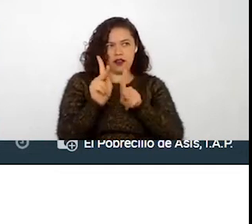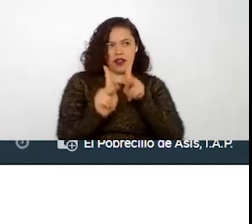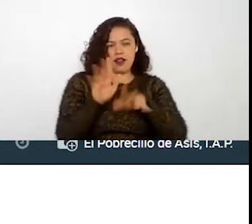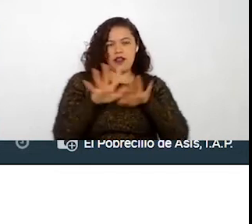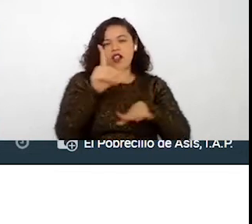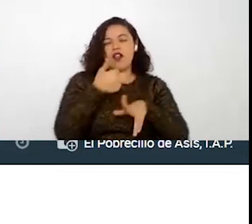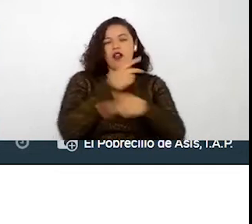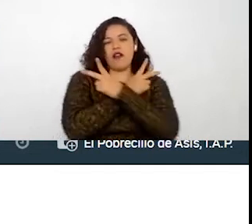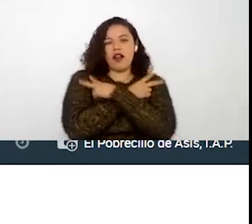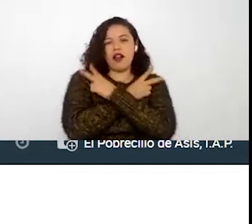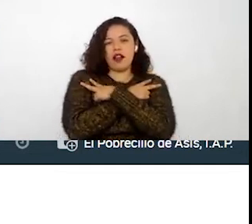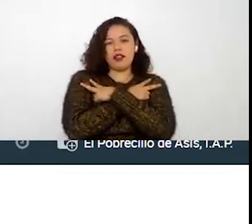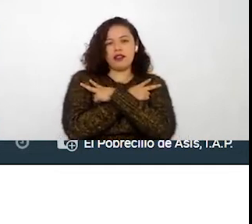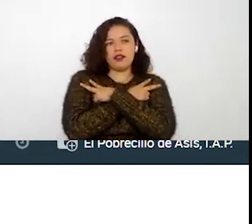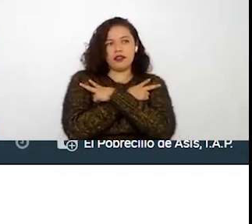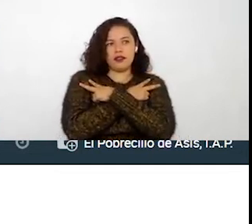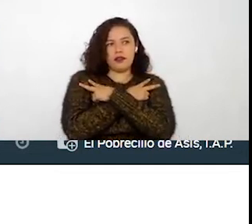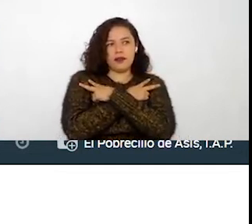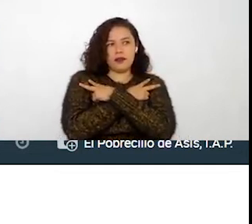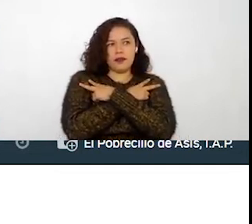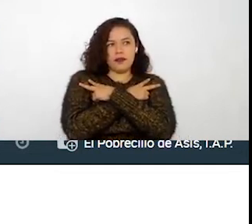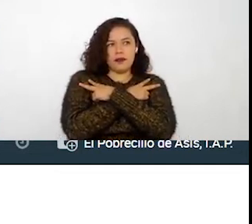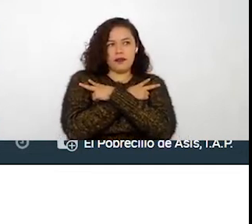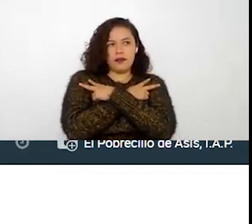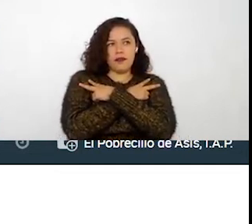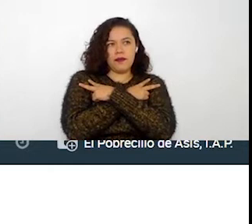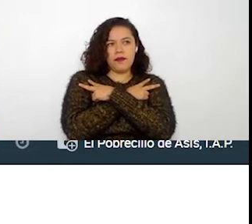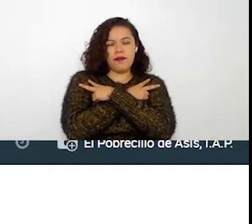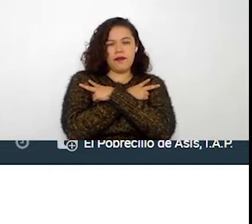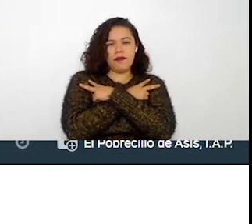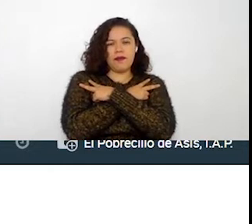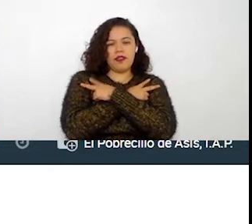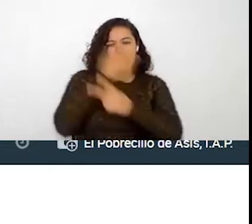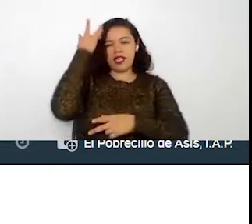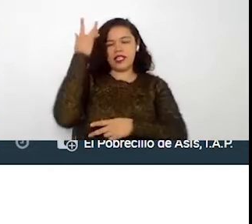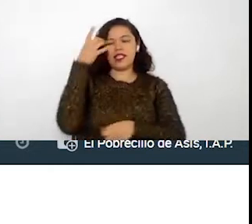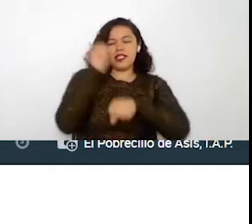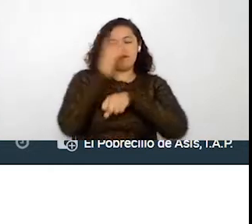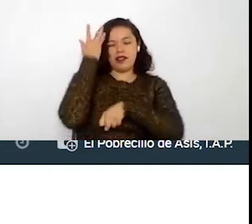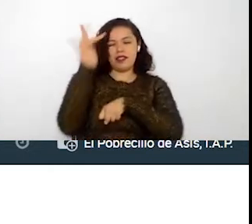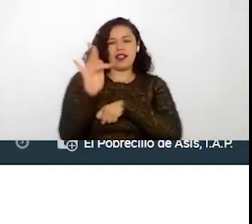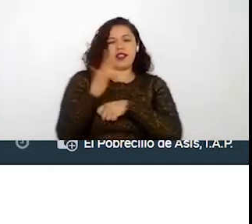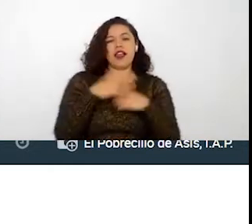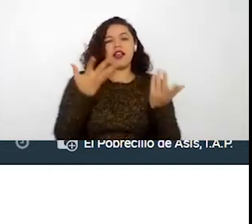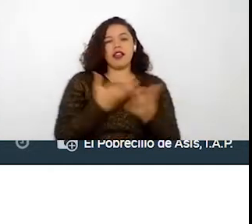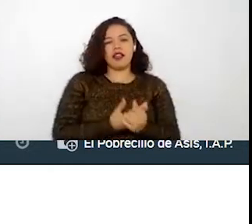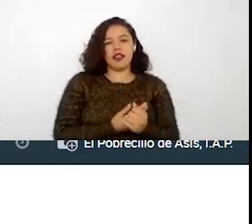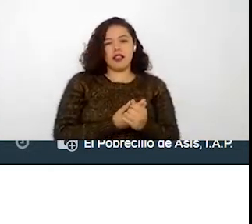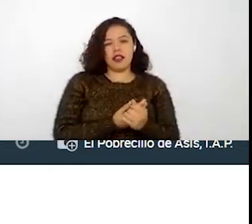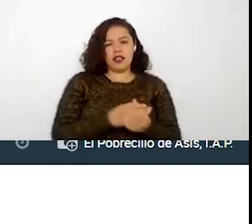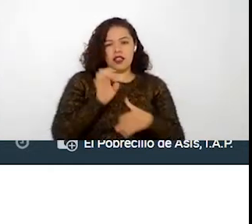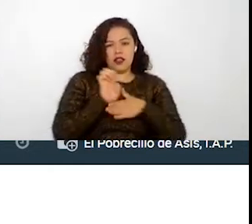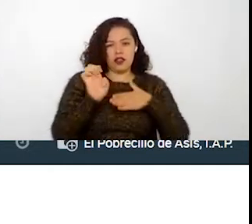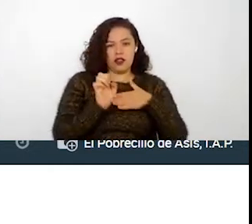vacaciones en de semana santa entonces aquí vamos a tener